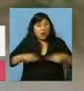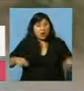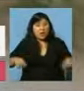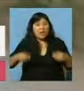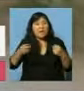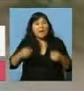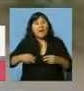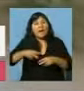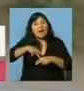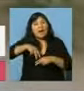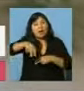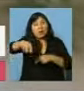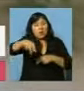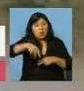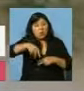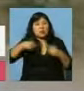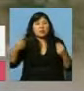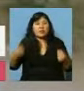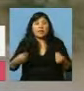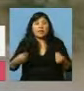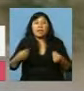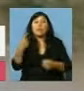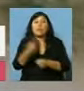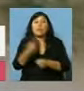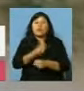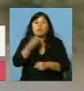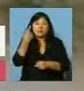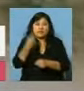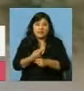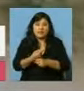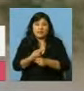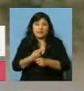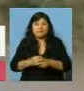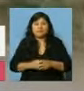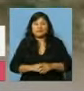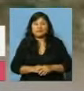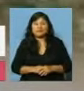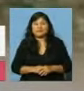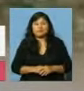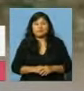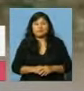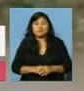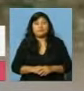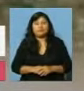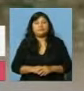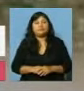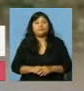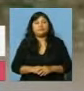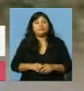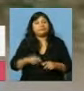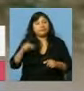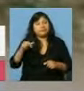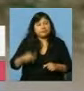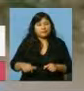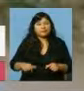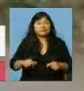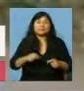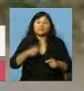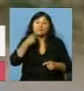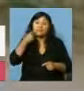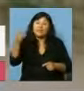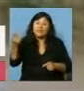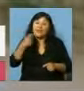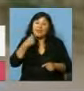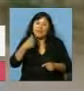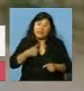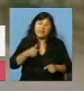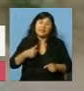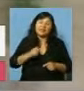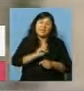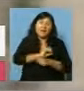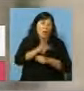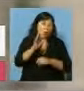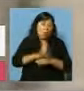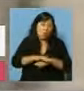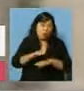el cruce es imposible por este lado, ¿no? Ahora se están escudando en eso, en la pandemia.